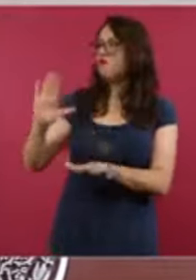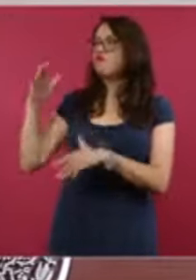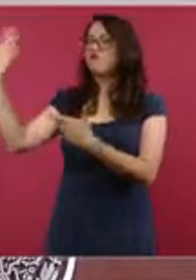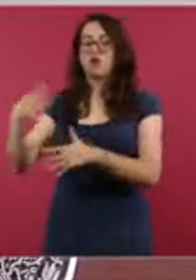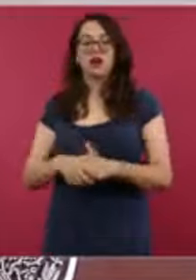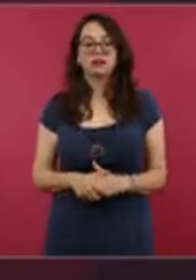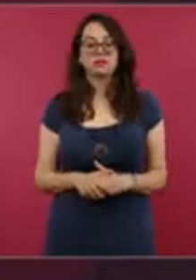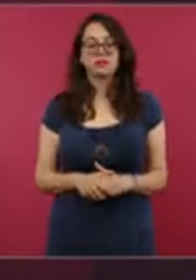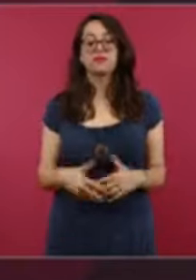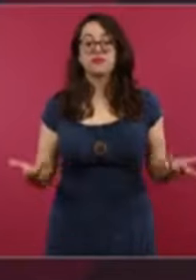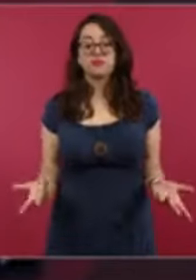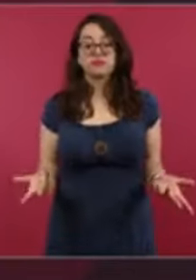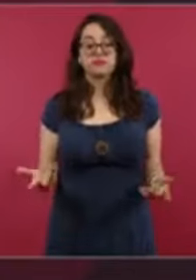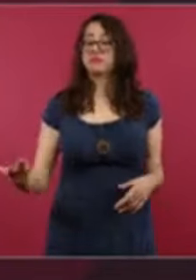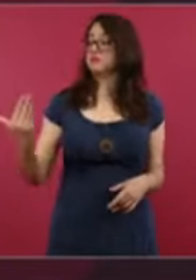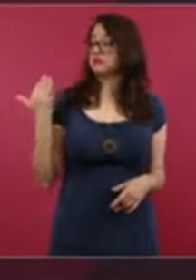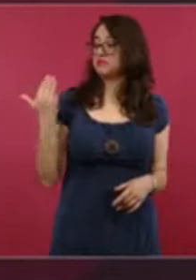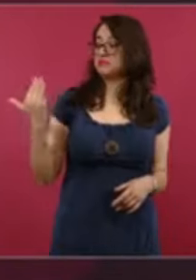debate,